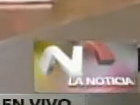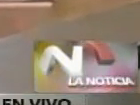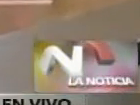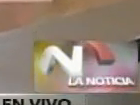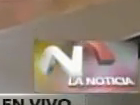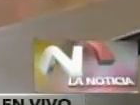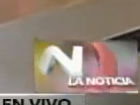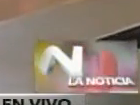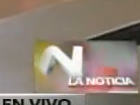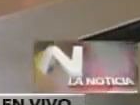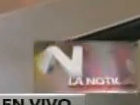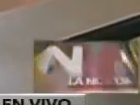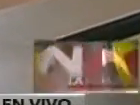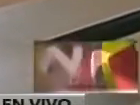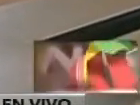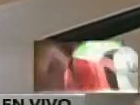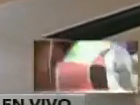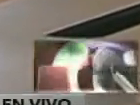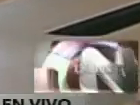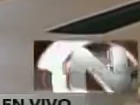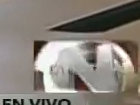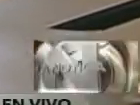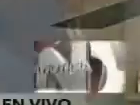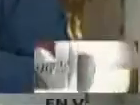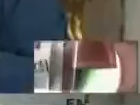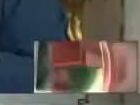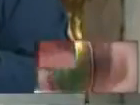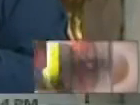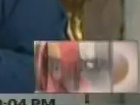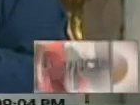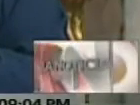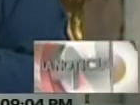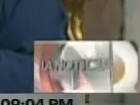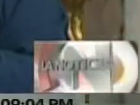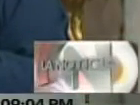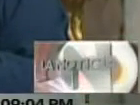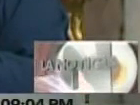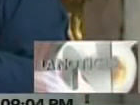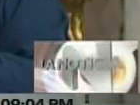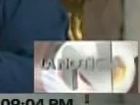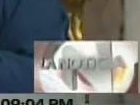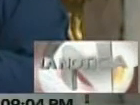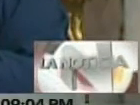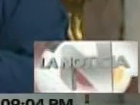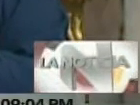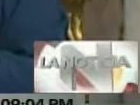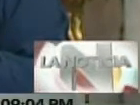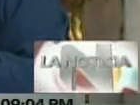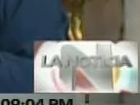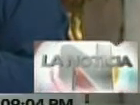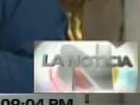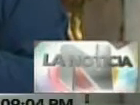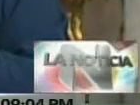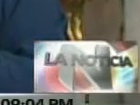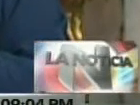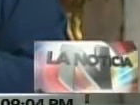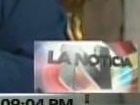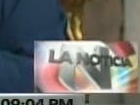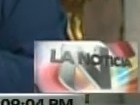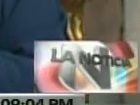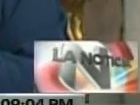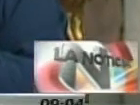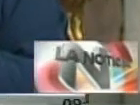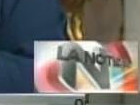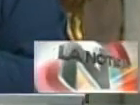queremos mucho y camaradas, muy bien, pero no, aquí no estamos en club de amigos para tomar té o café. Vamos a una jornada de